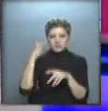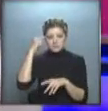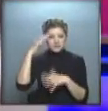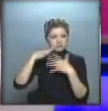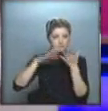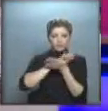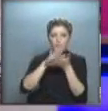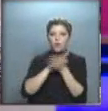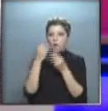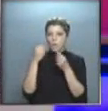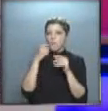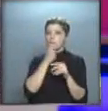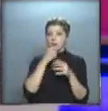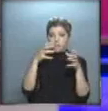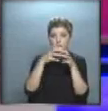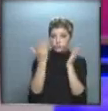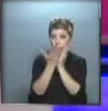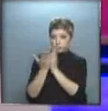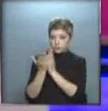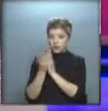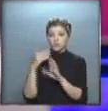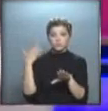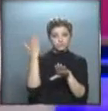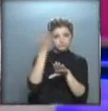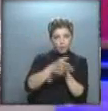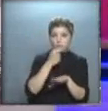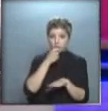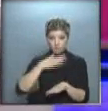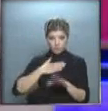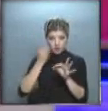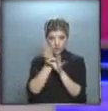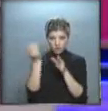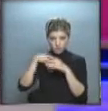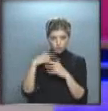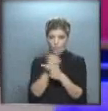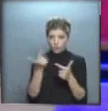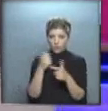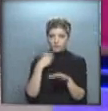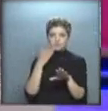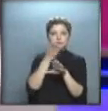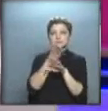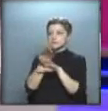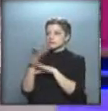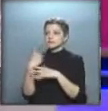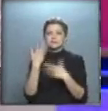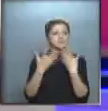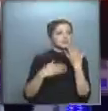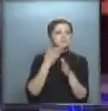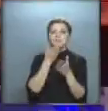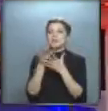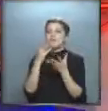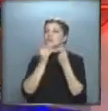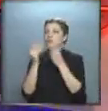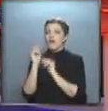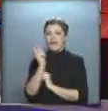tenés que recurrir al centro de estudiantes si lo tenés, que en algunos casos, como en mi colegio, no lo tenés formado. Y no sabés a quién más recurrir. Pero yo quiero saber qué